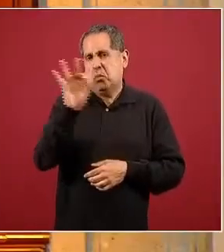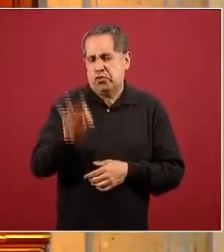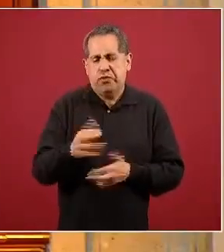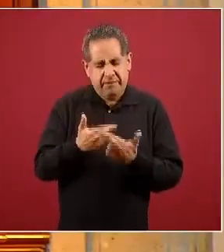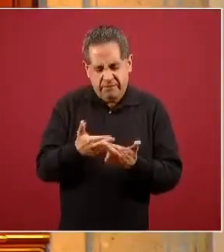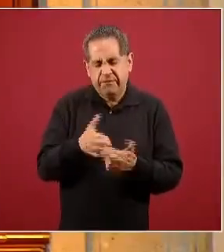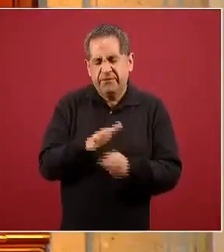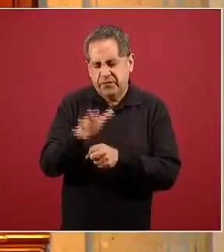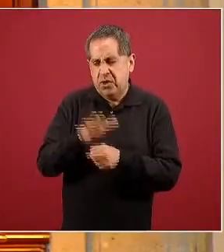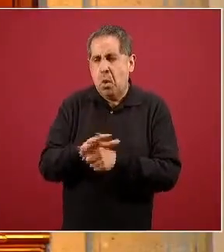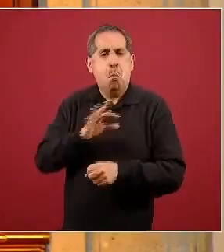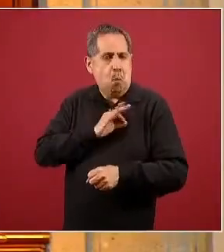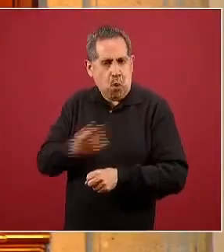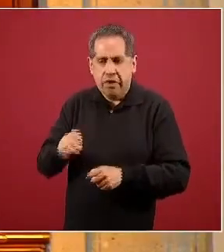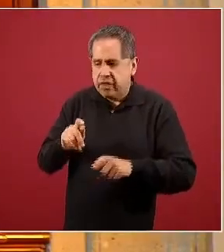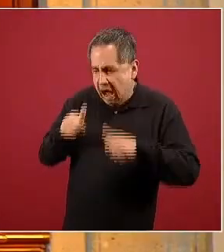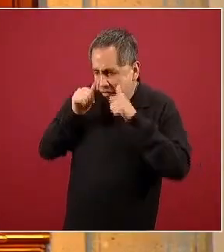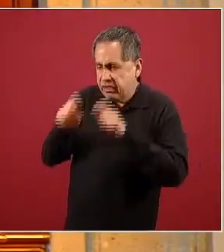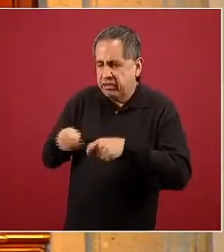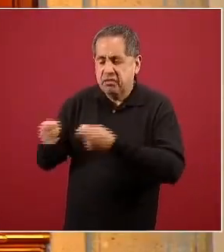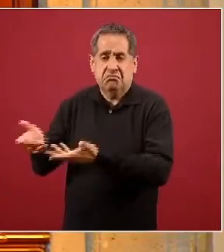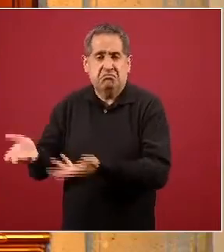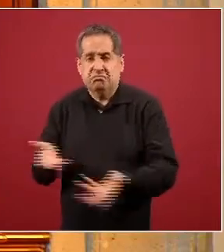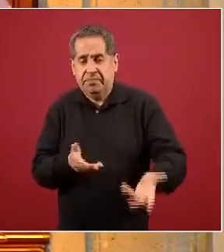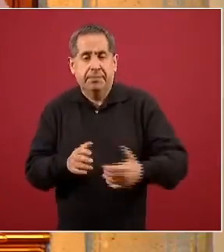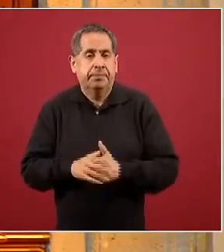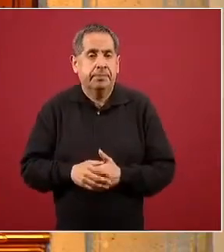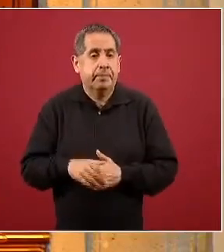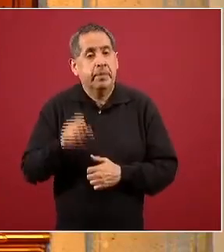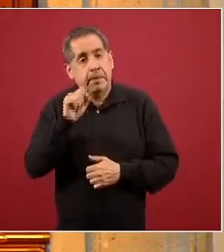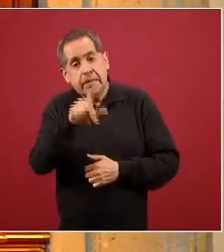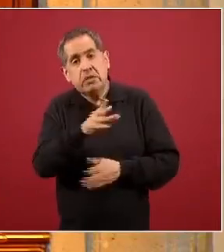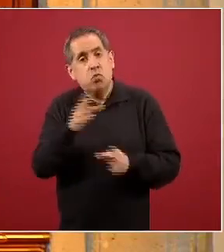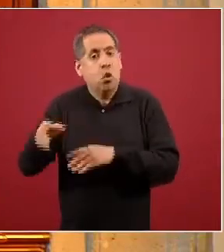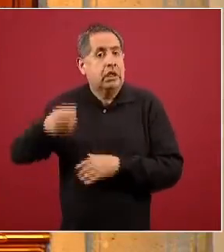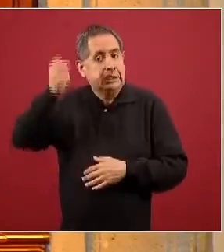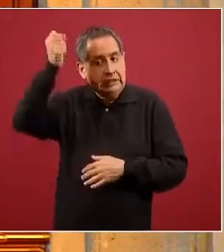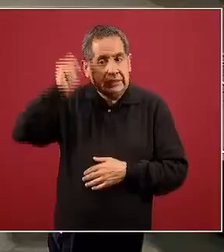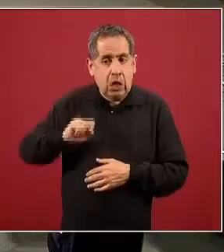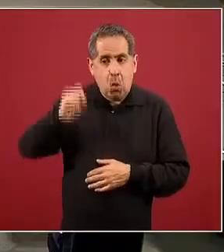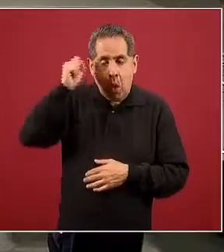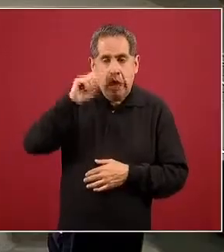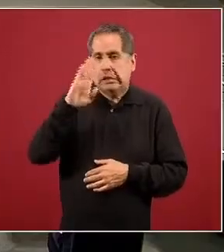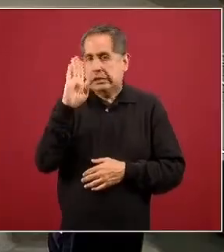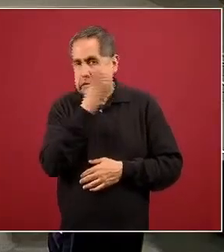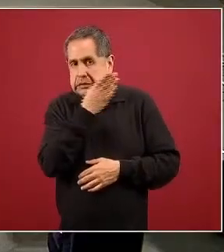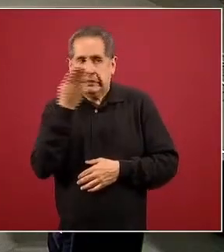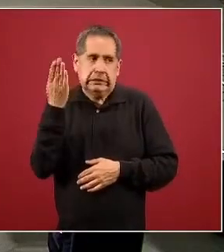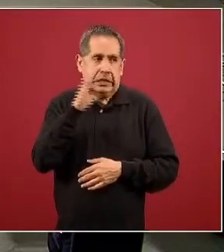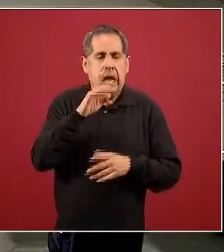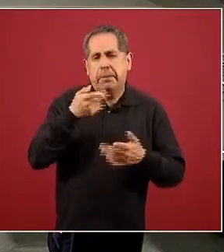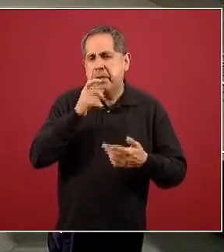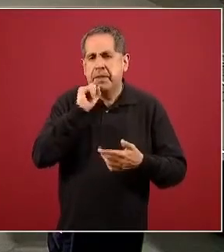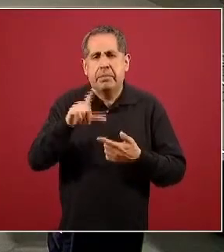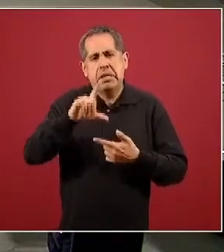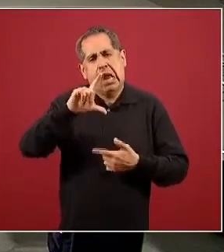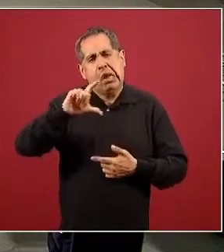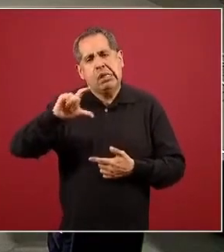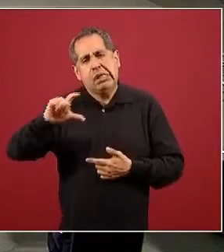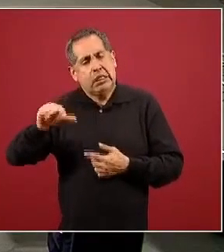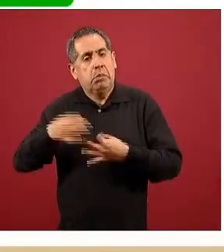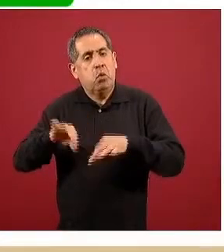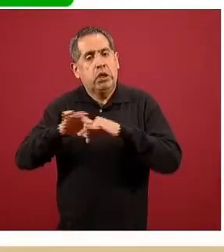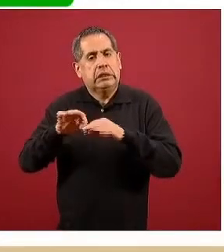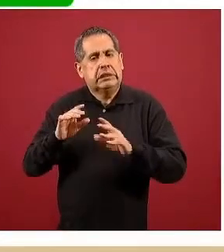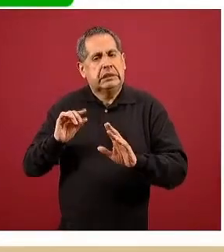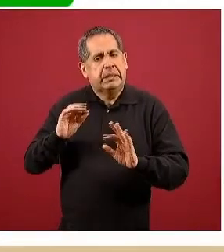camas disponibles. El estado de Sinaloa también con altas y bajas, pero ya con una disminución importante en